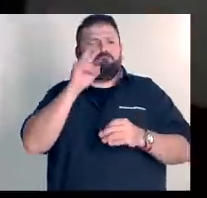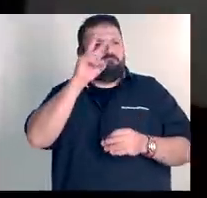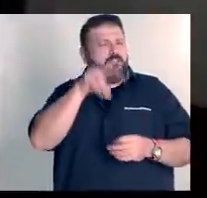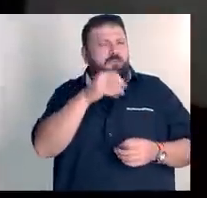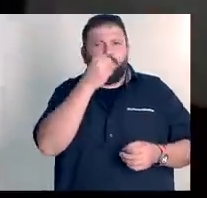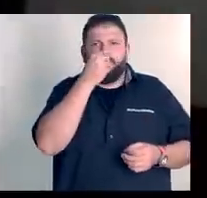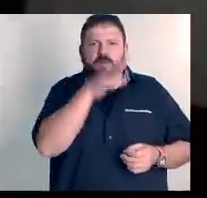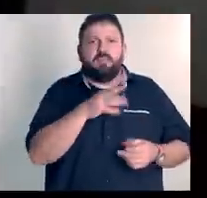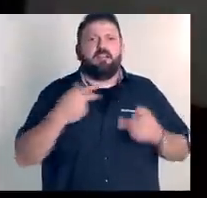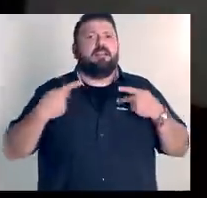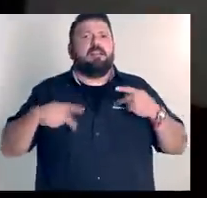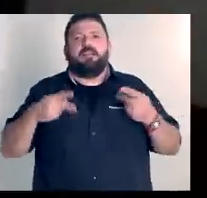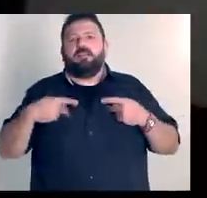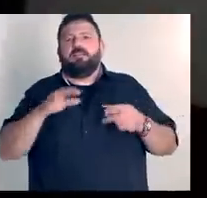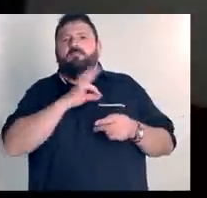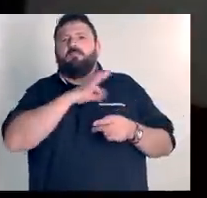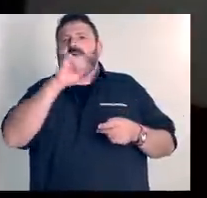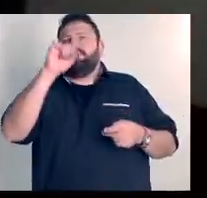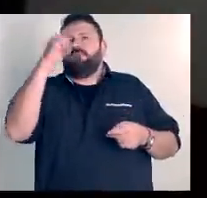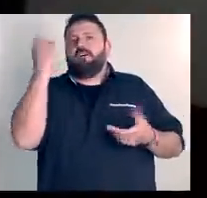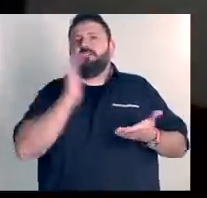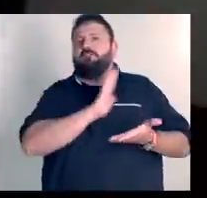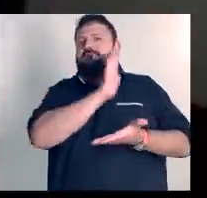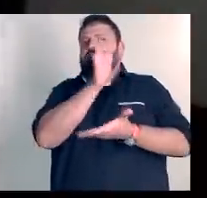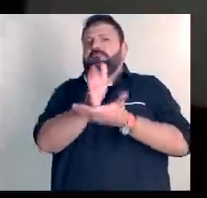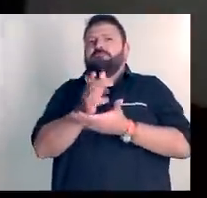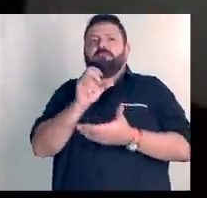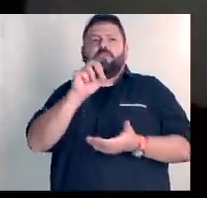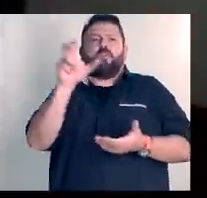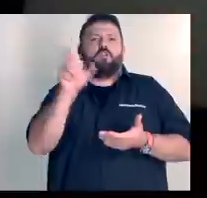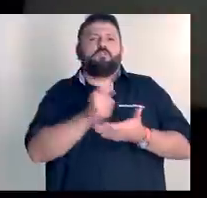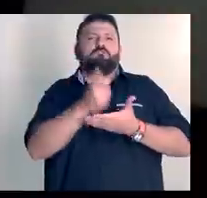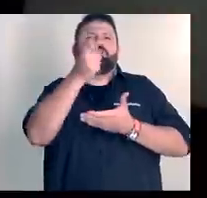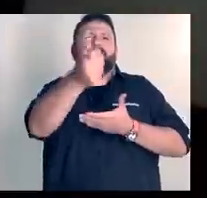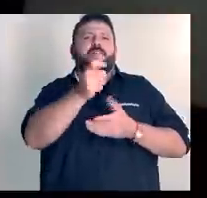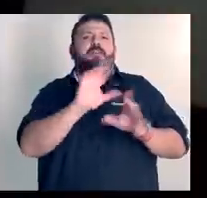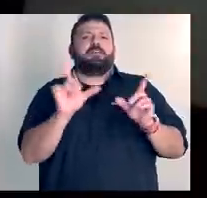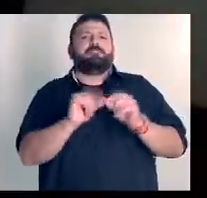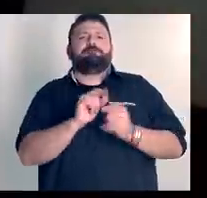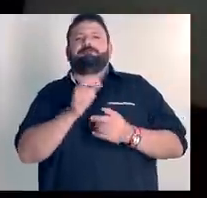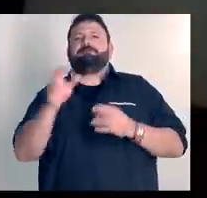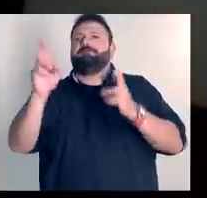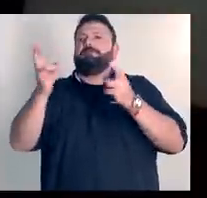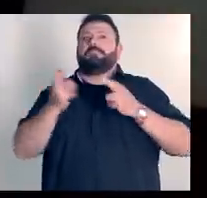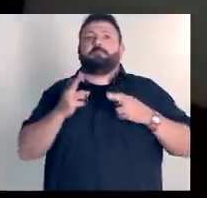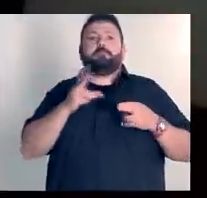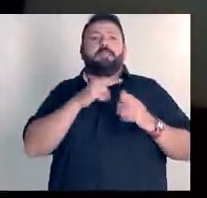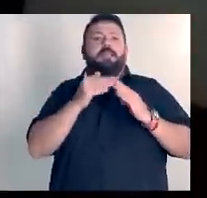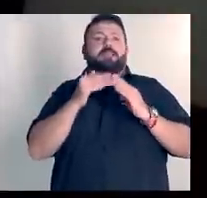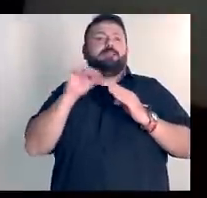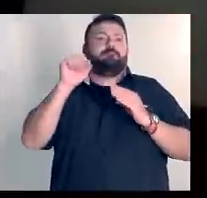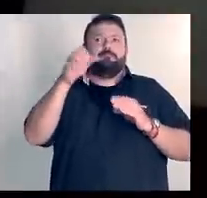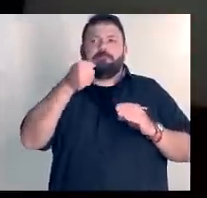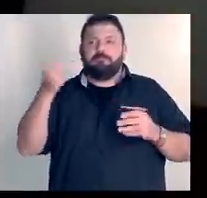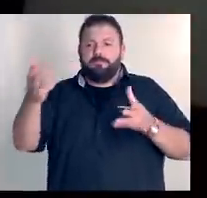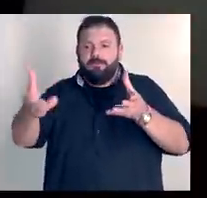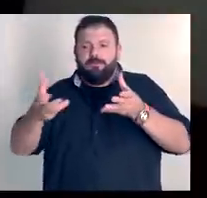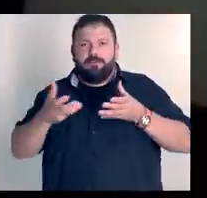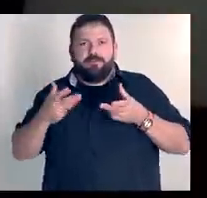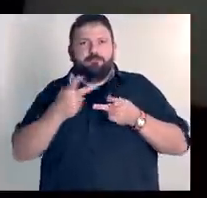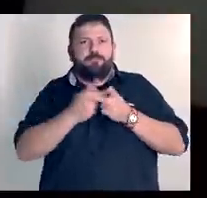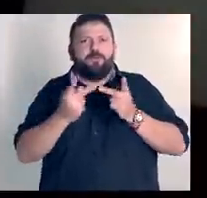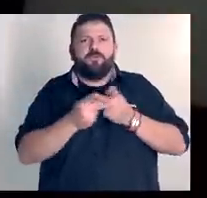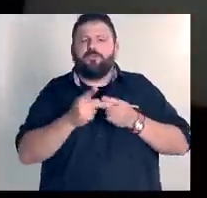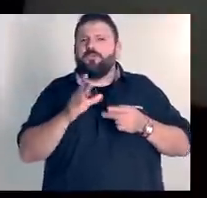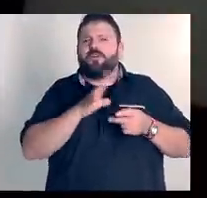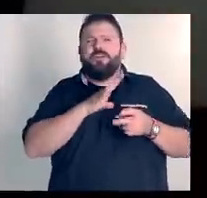la gente estamos pudiendo ir a la tienda de conveniencia, hacer el pago de nuestra mercancía, recibirlo en nuestra casa, y tenemos todas las oportunidades